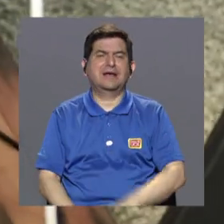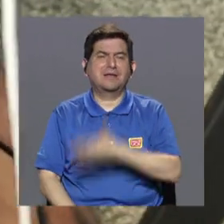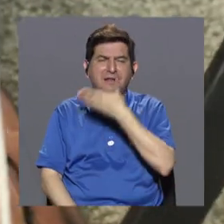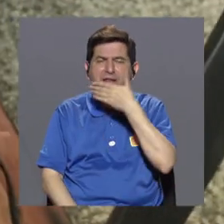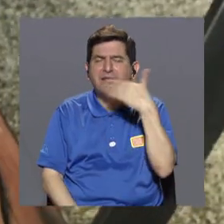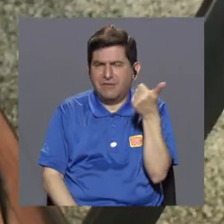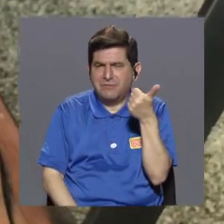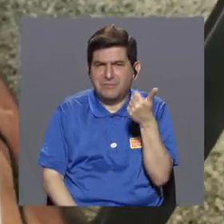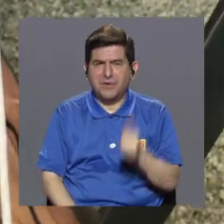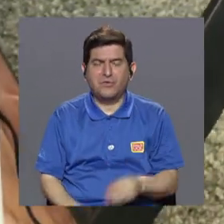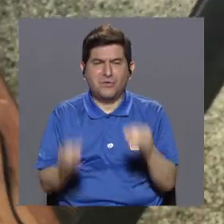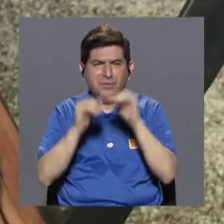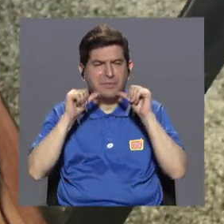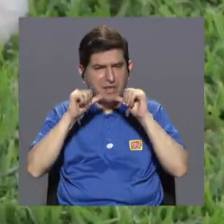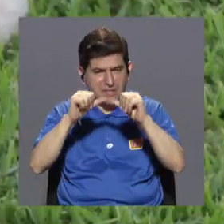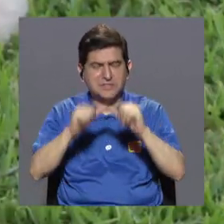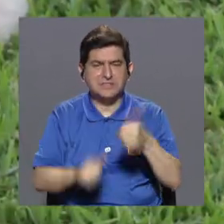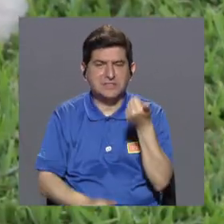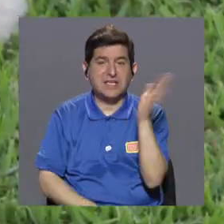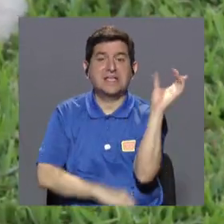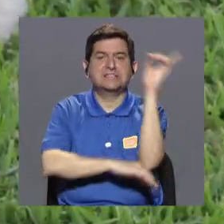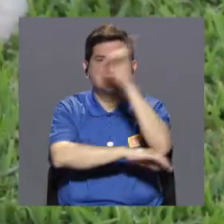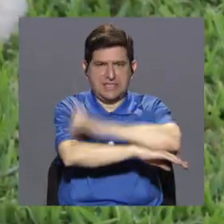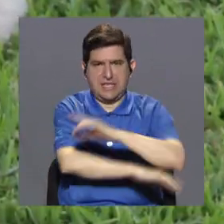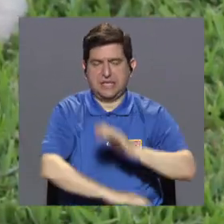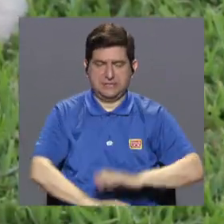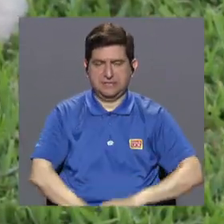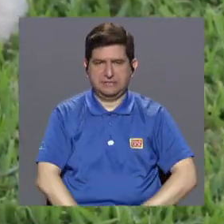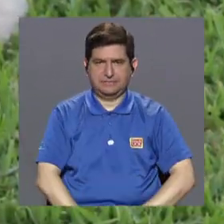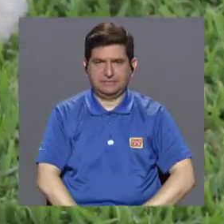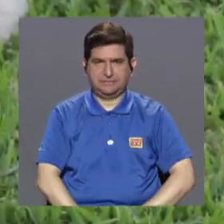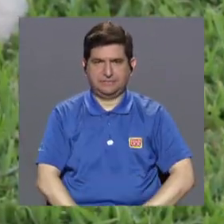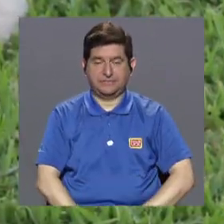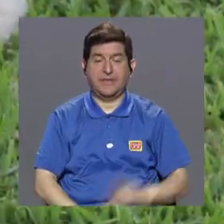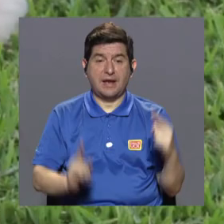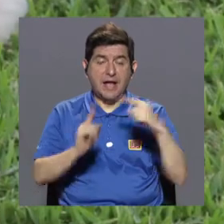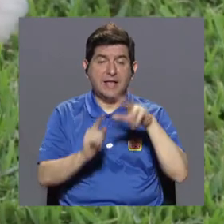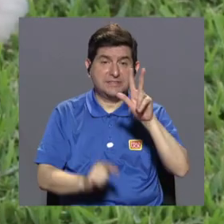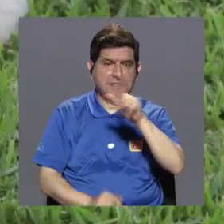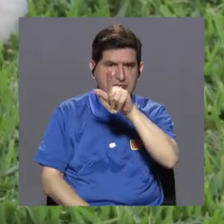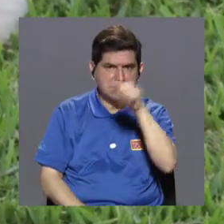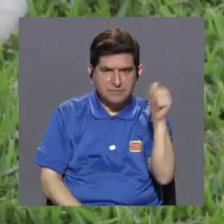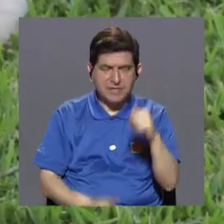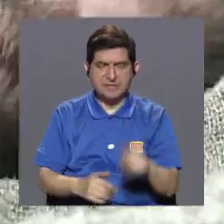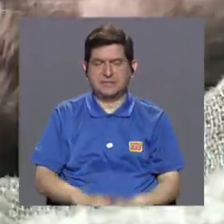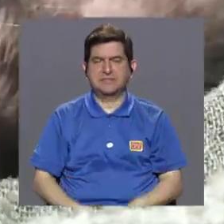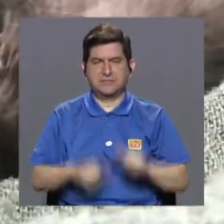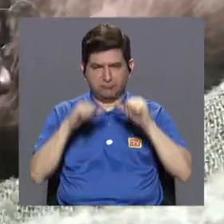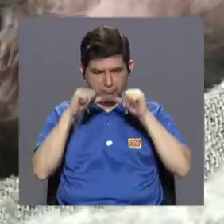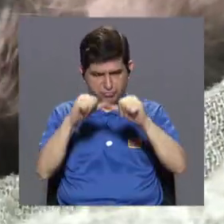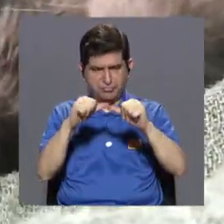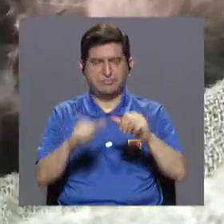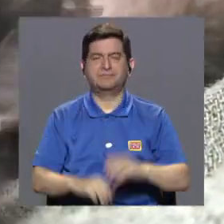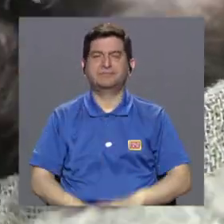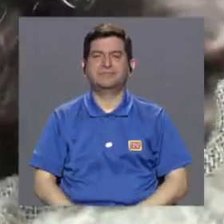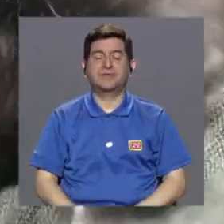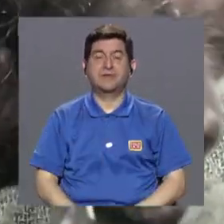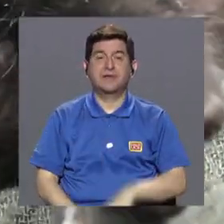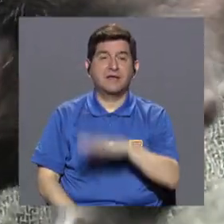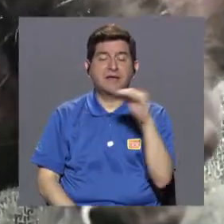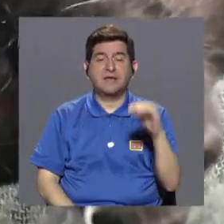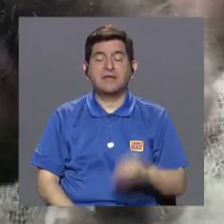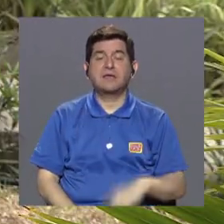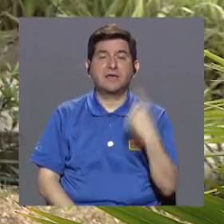Entonces, lo ideal es más seguido, cada 15 días. Entonces, hasta los 3 meses lo hacemos así. Y